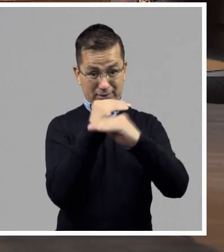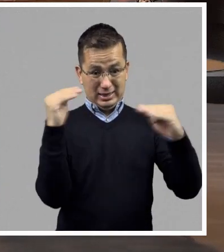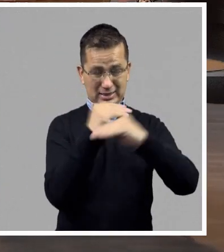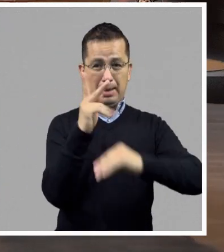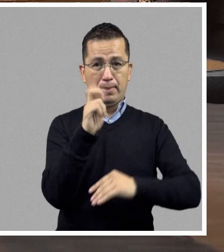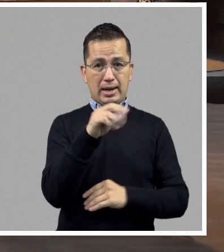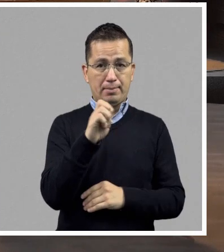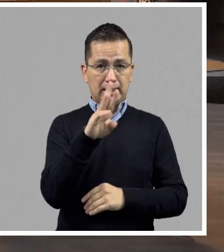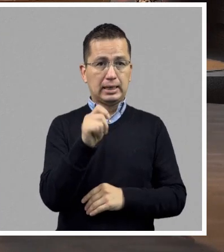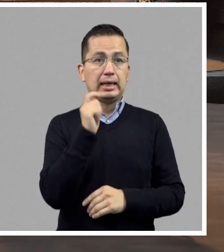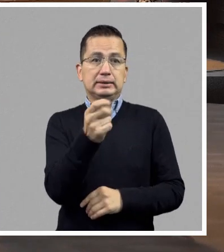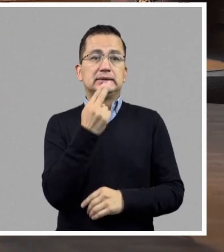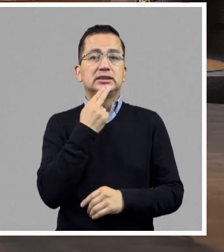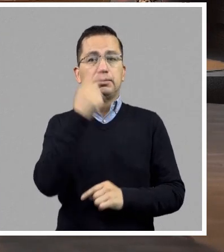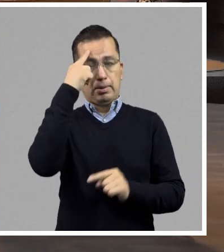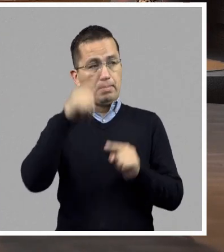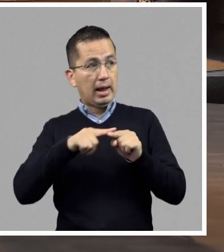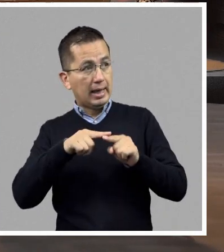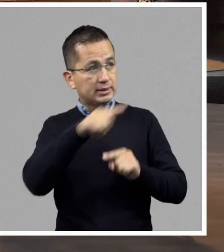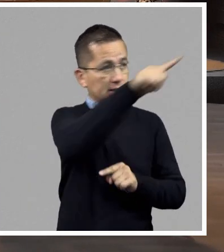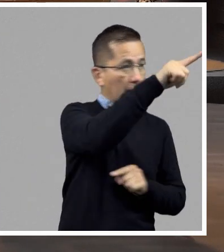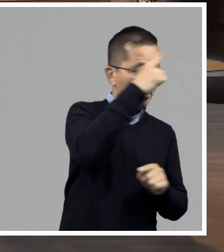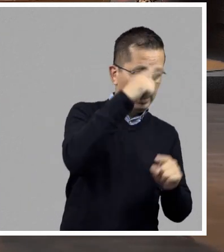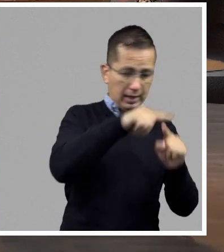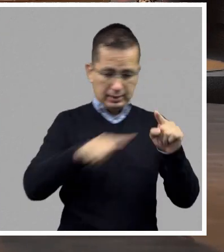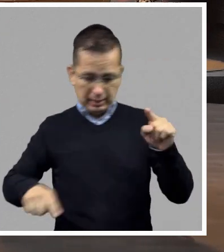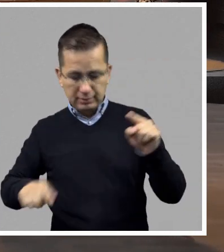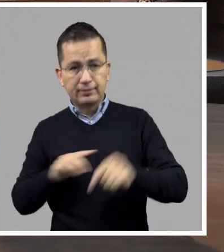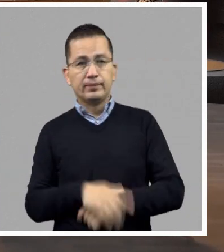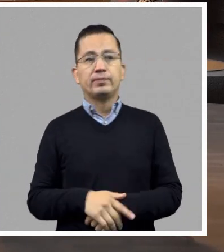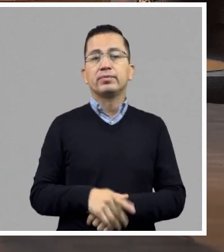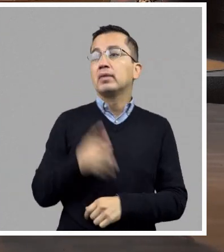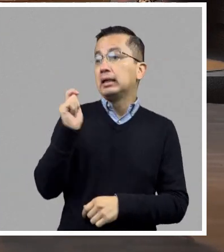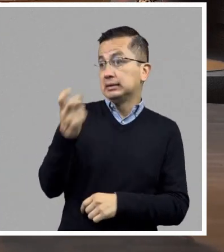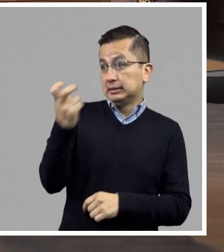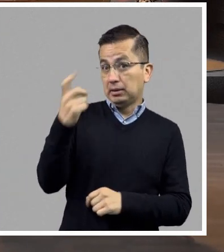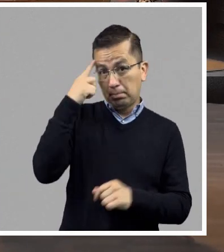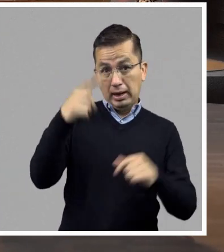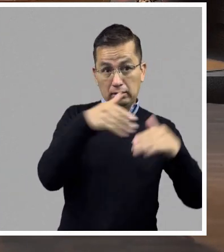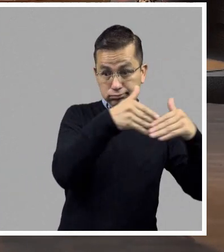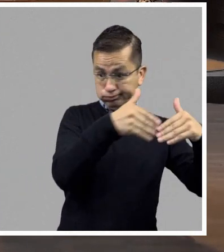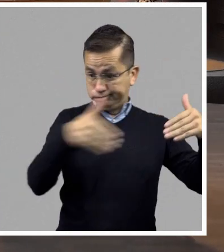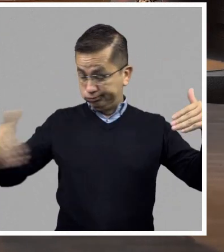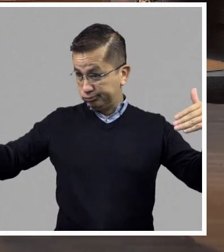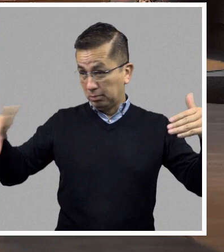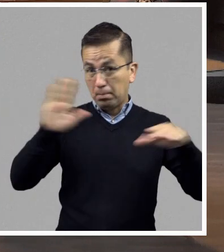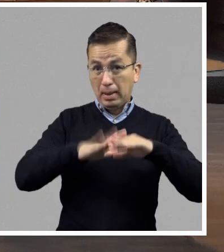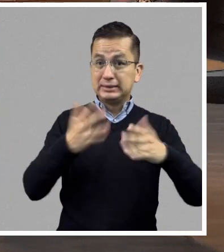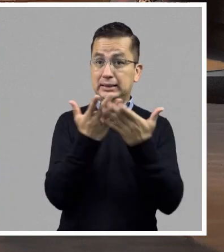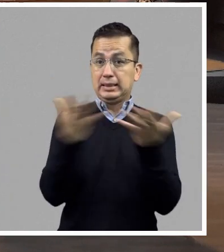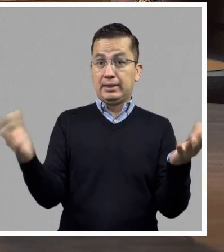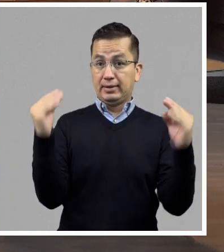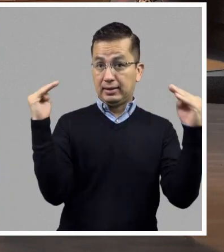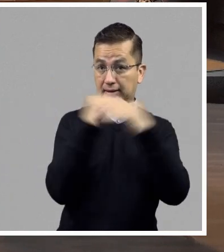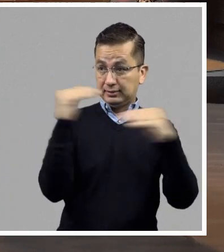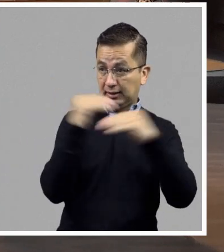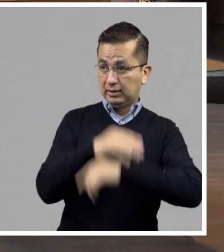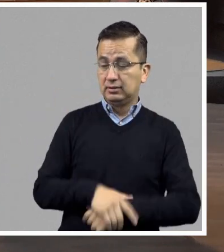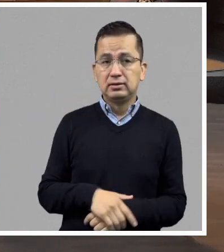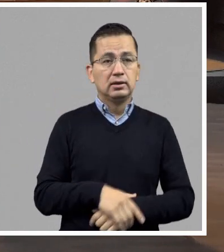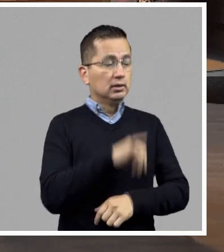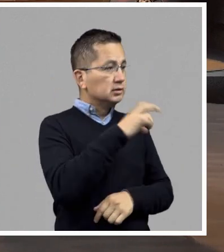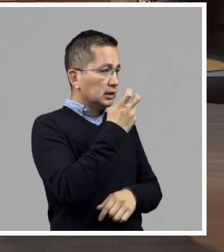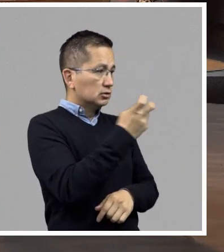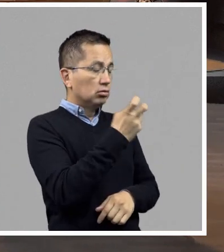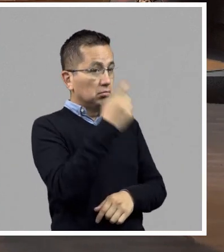dentro del territorio vamos para allá o estamos más para acá su ruta más grande la que atraviesa el país Sí y aparte es la el único